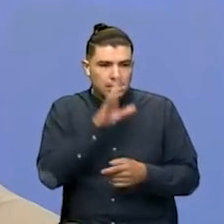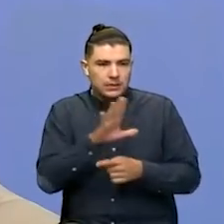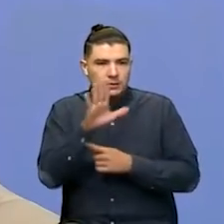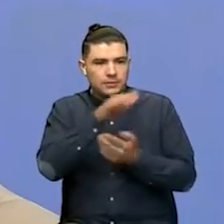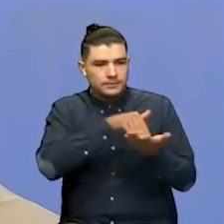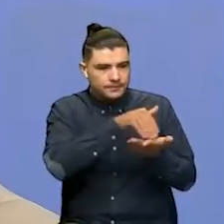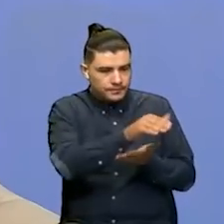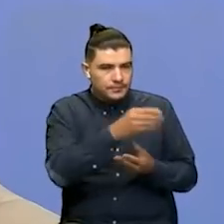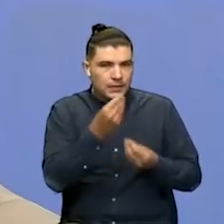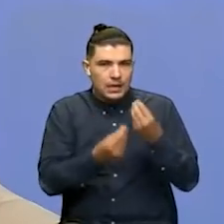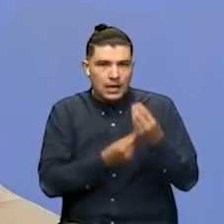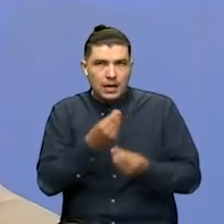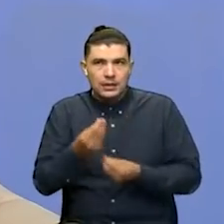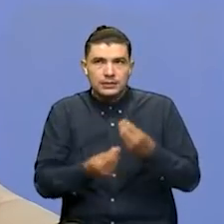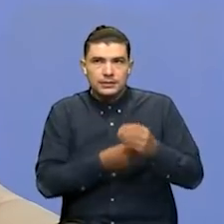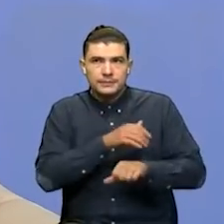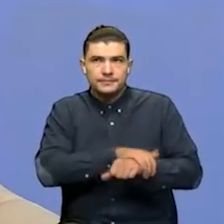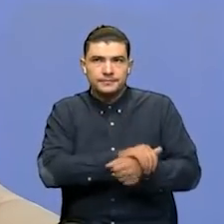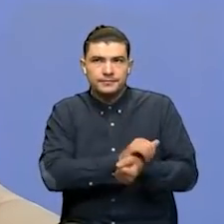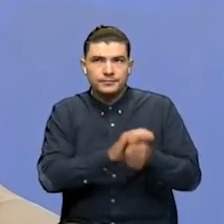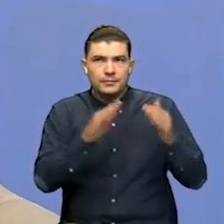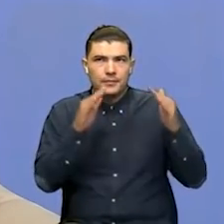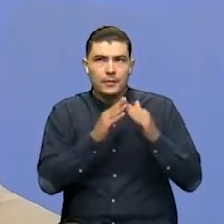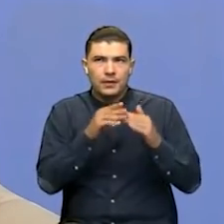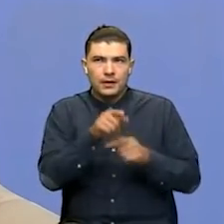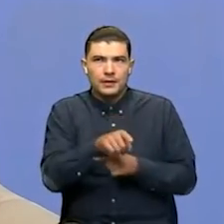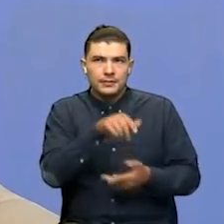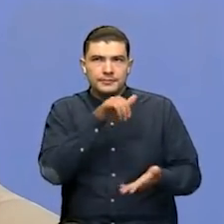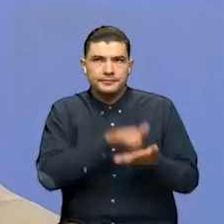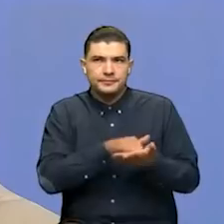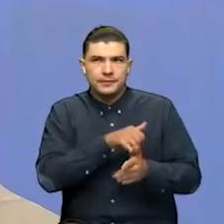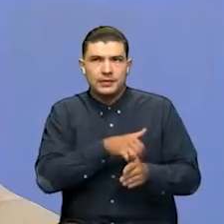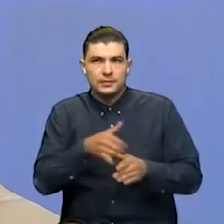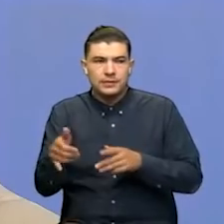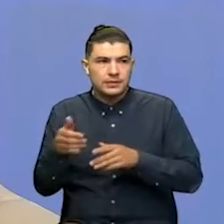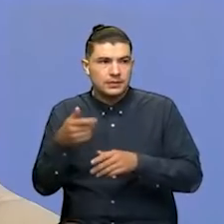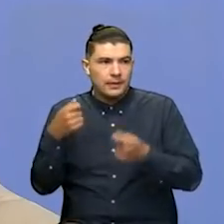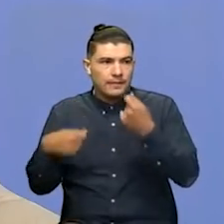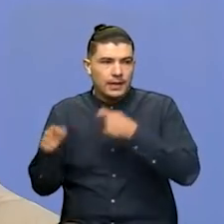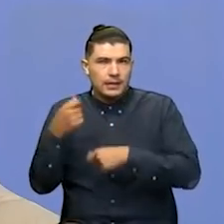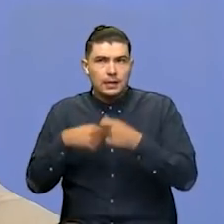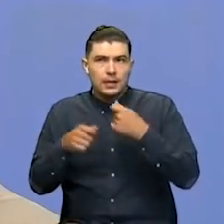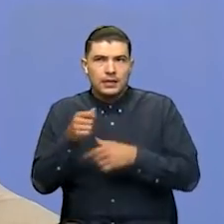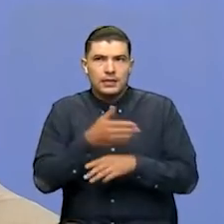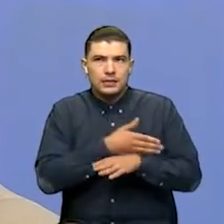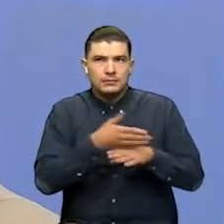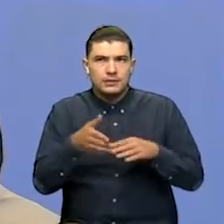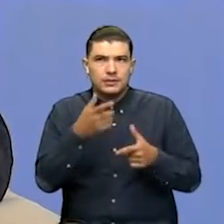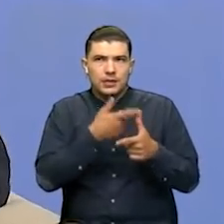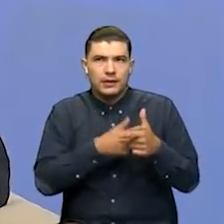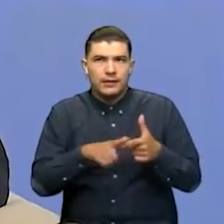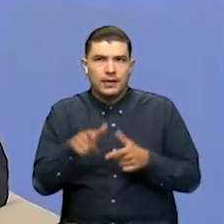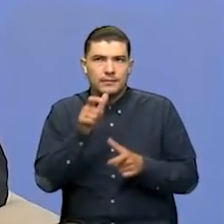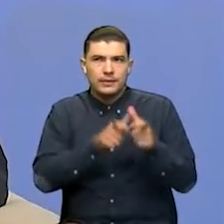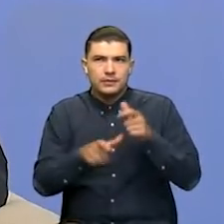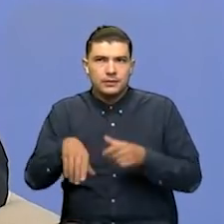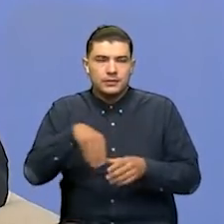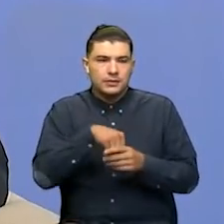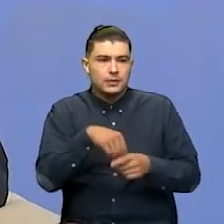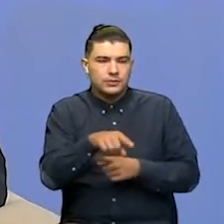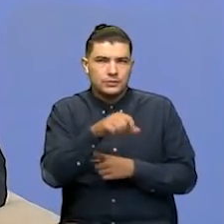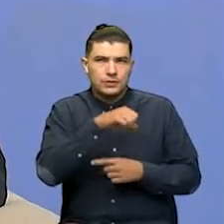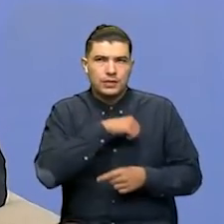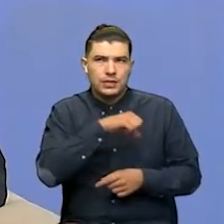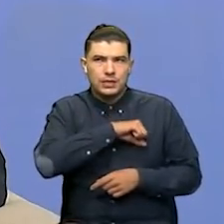desaloja, se hace, digamos, el secuestro del inmueble, se le llama así, y después se hace el remate, se vende y se reparte así a las personas que tengan